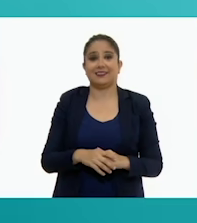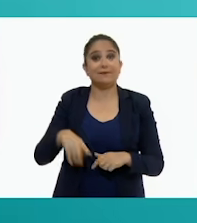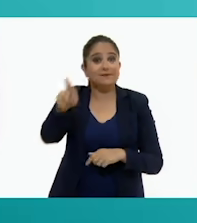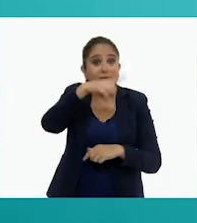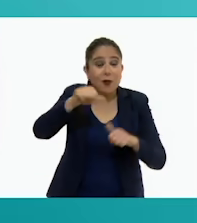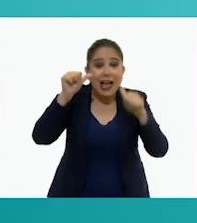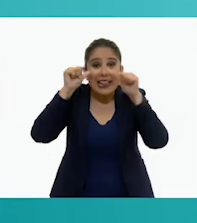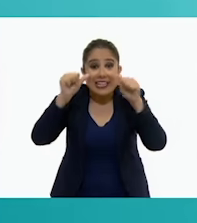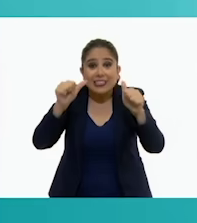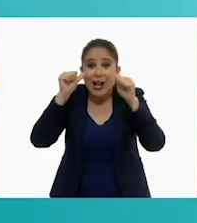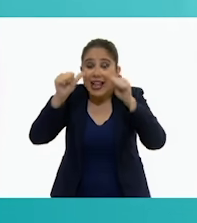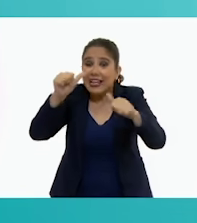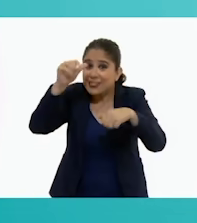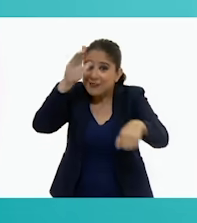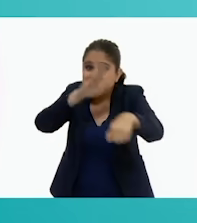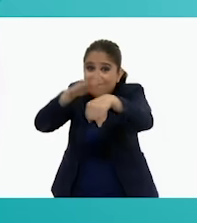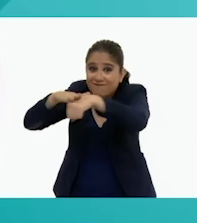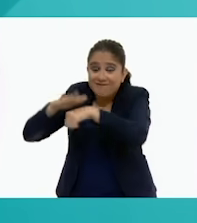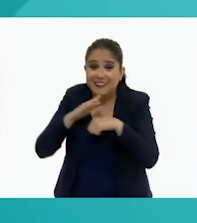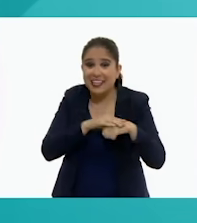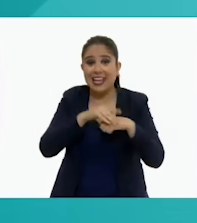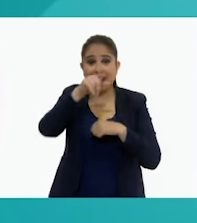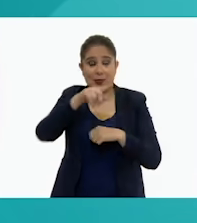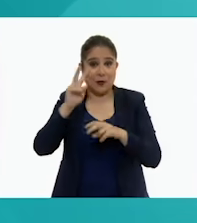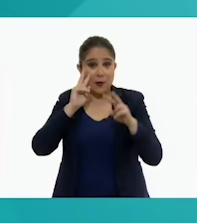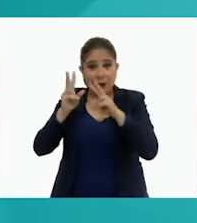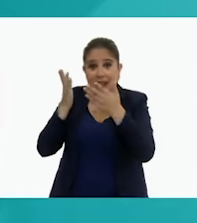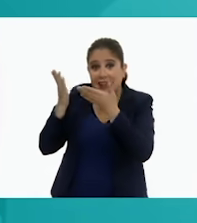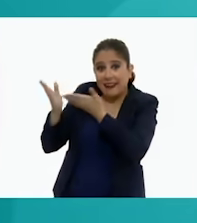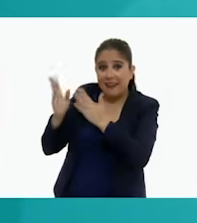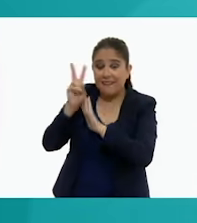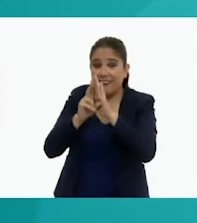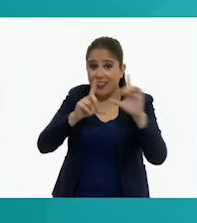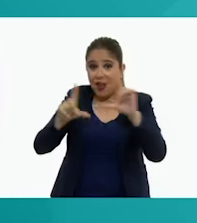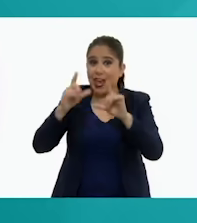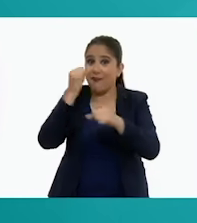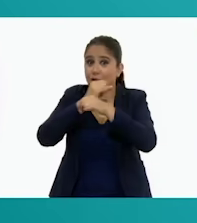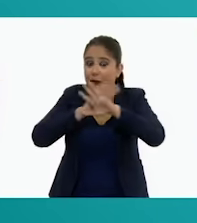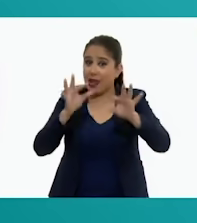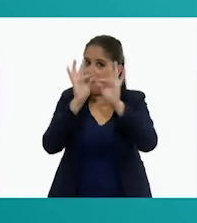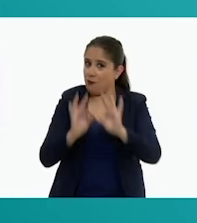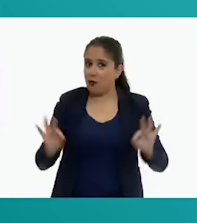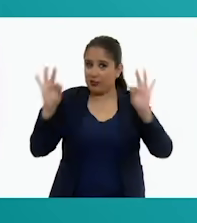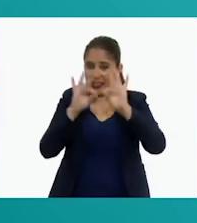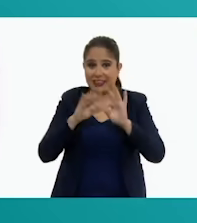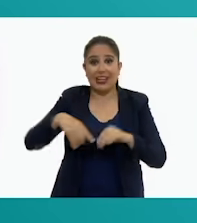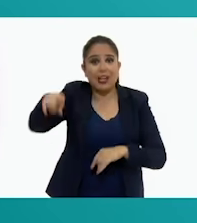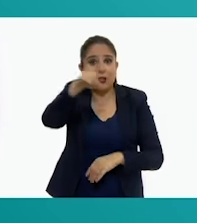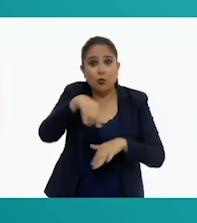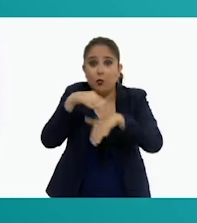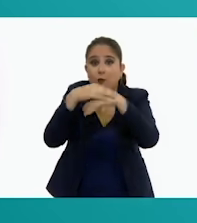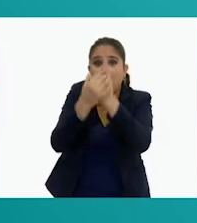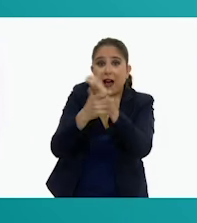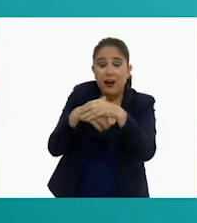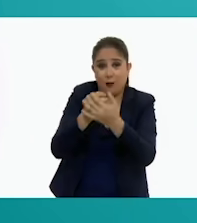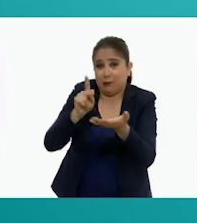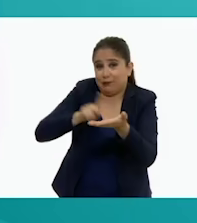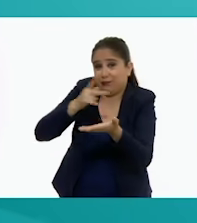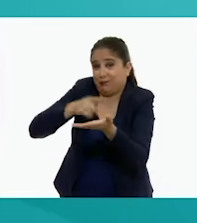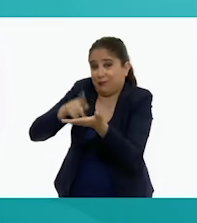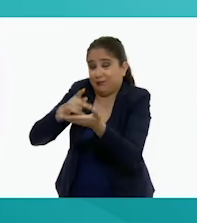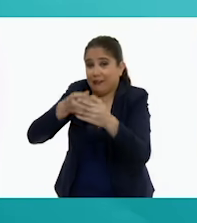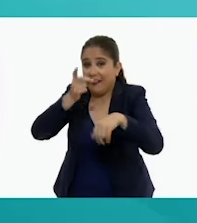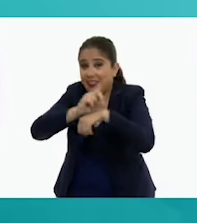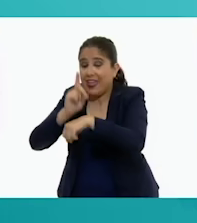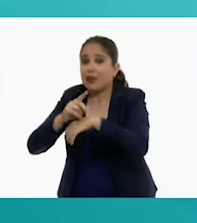¡Atención! ¡Atención! ¡Atención! continuación, información importante! Lavarnos las manos varias veces al día